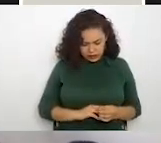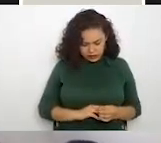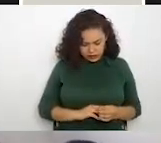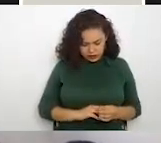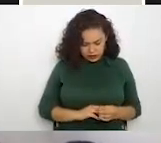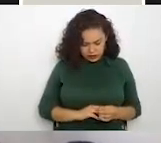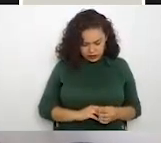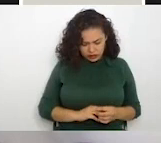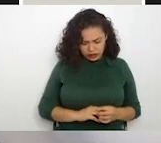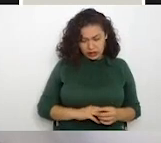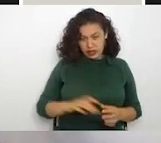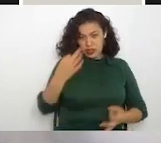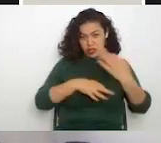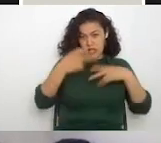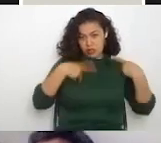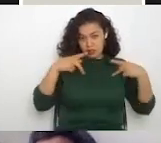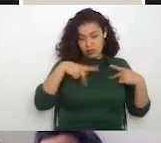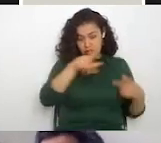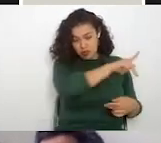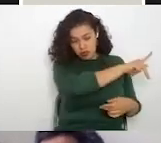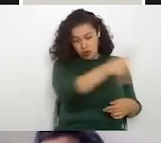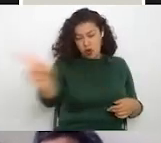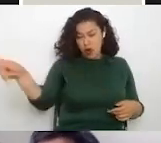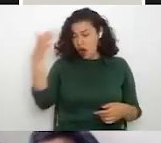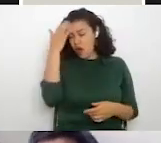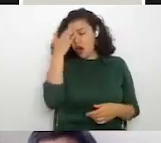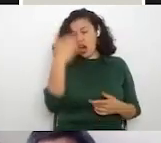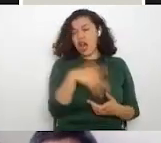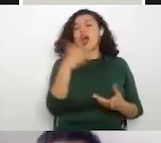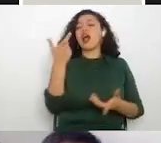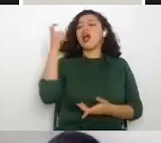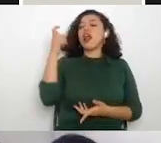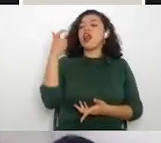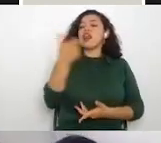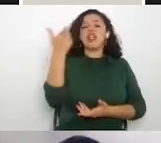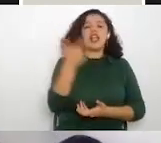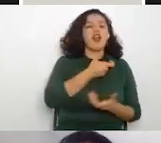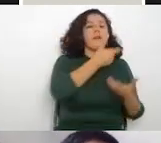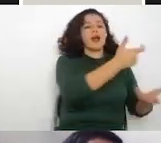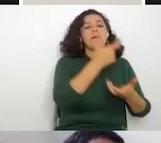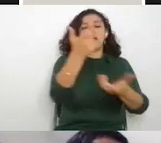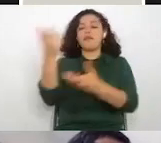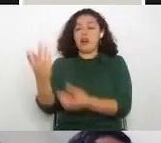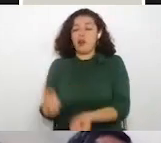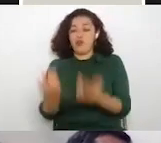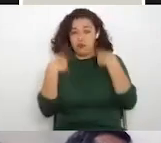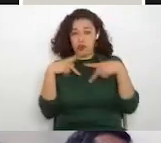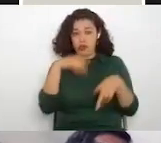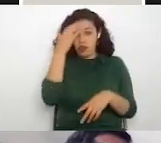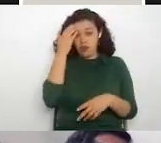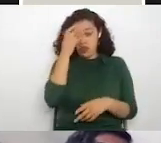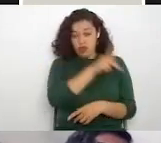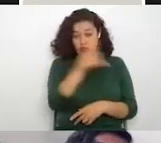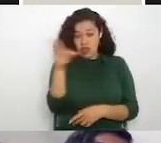conveniente que todas las personas sepan cuál es la cantidad de recursos que se da a cada institución, ¿no? Por dar algún ejemplo. Entonces,